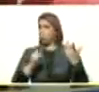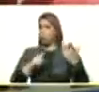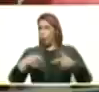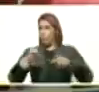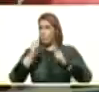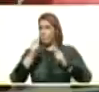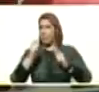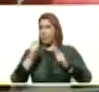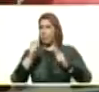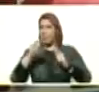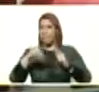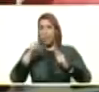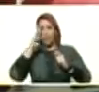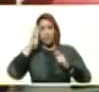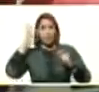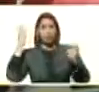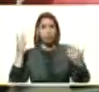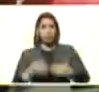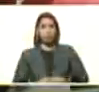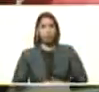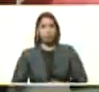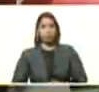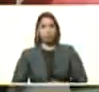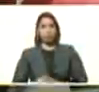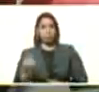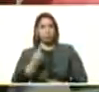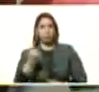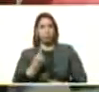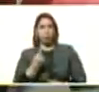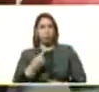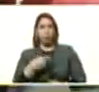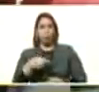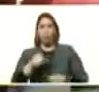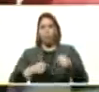Merry Maldonado, solo en el gimnasio.